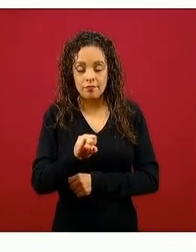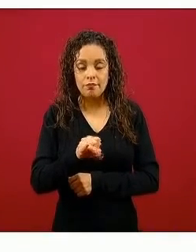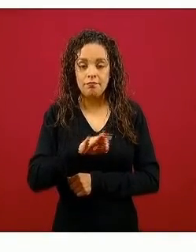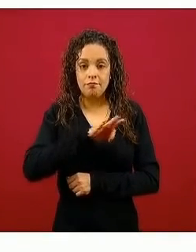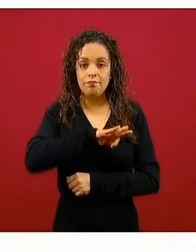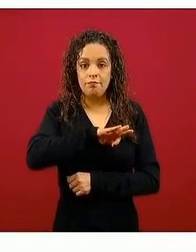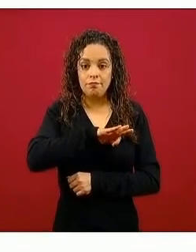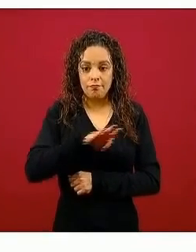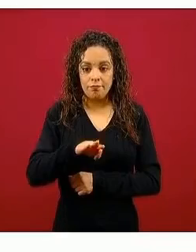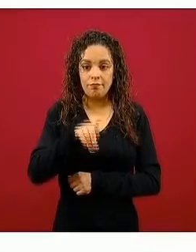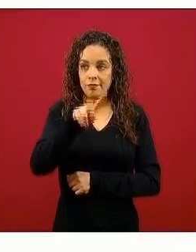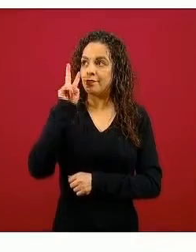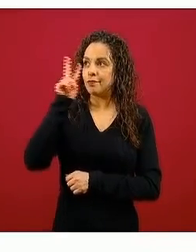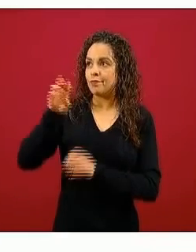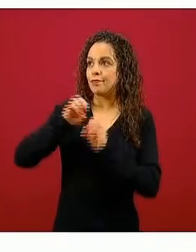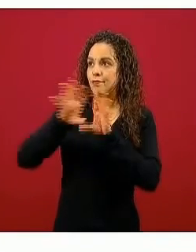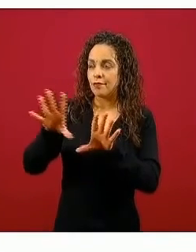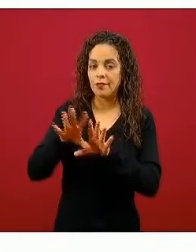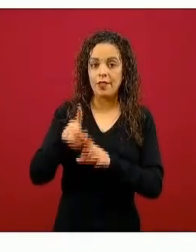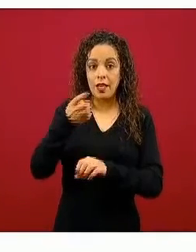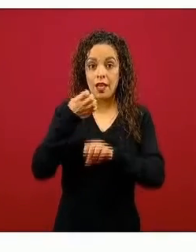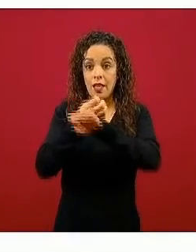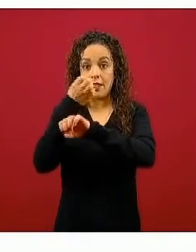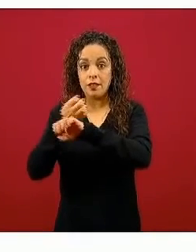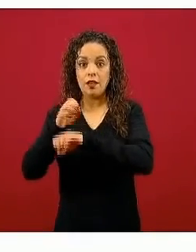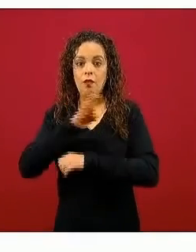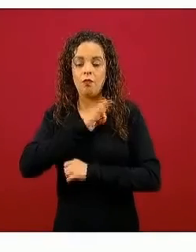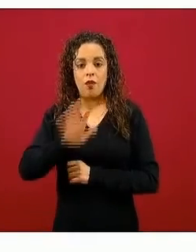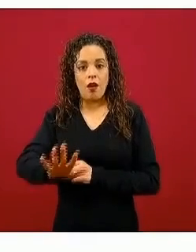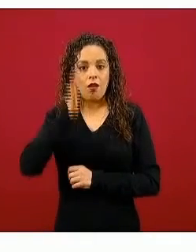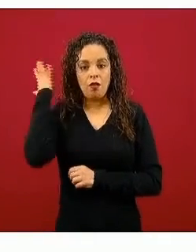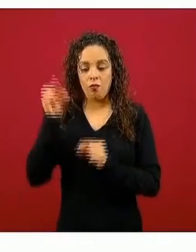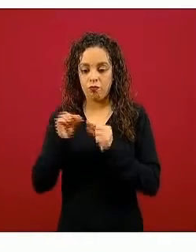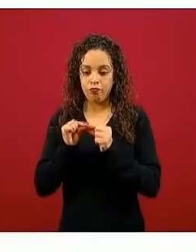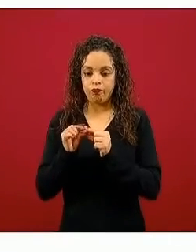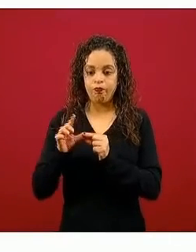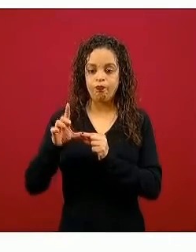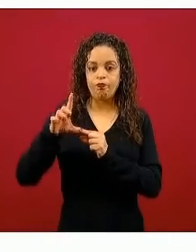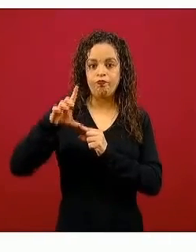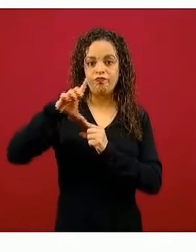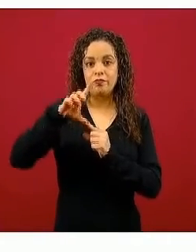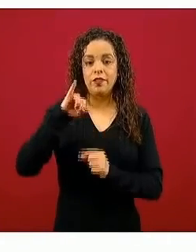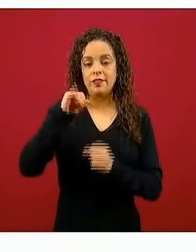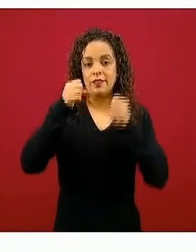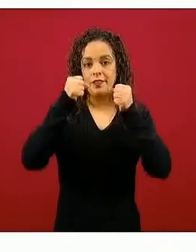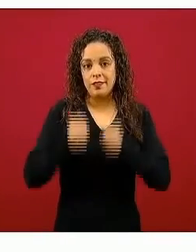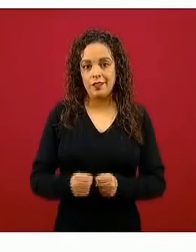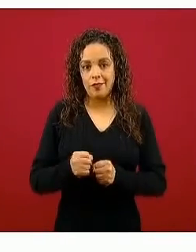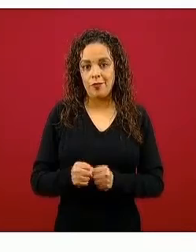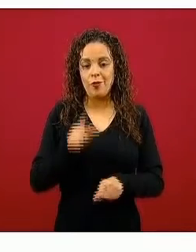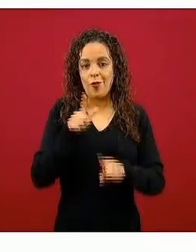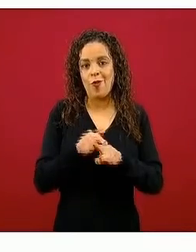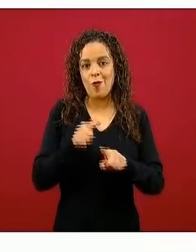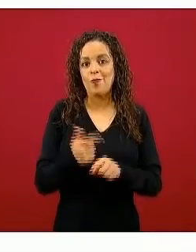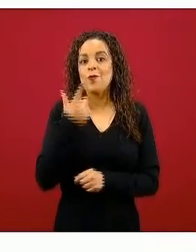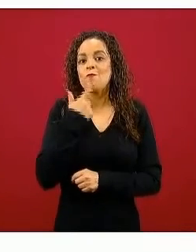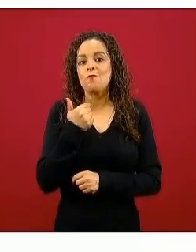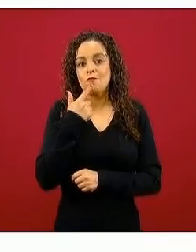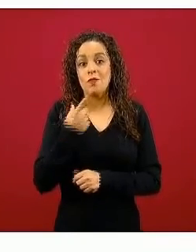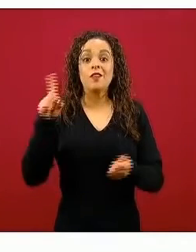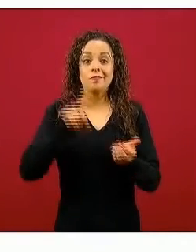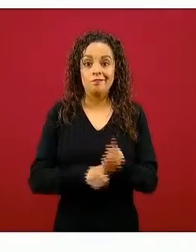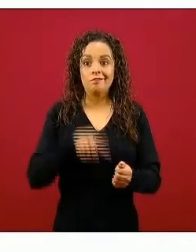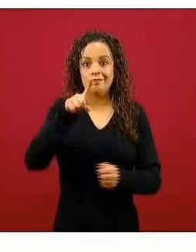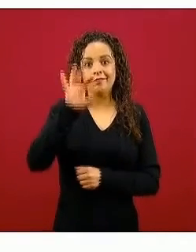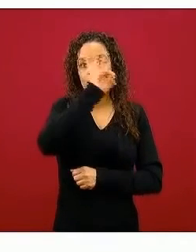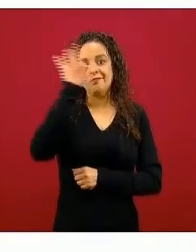habría entidades que rápidamente podrían incrementar su carga confirmada de enfermedad, por lo tanto su tasa de